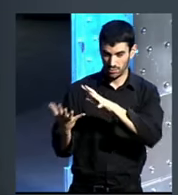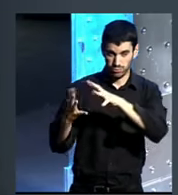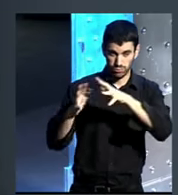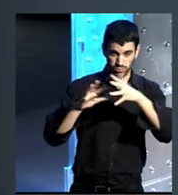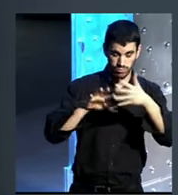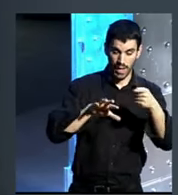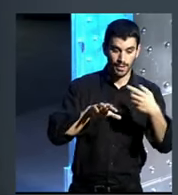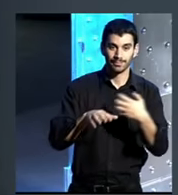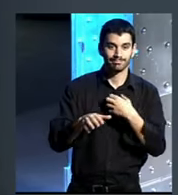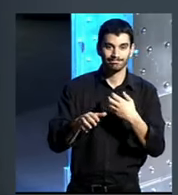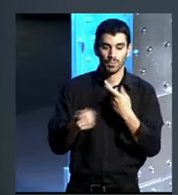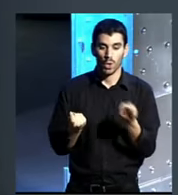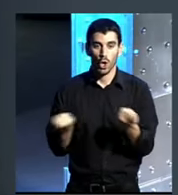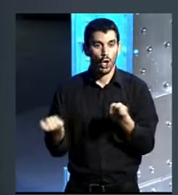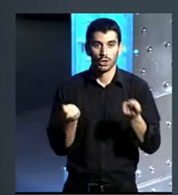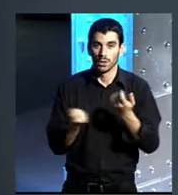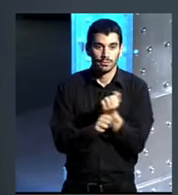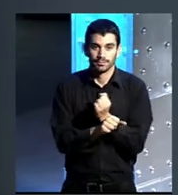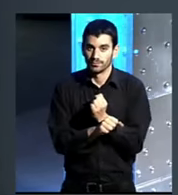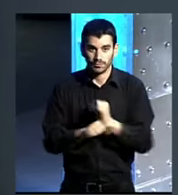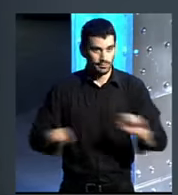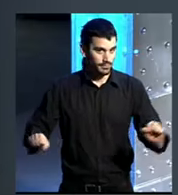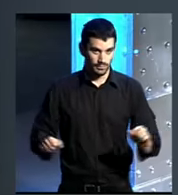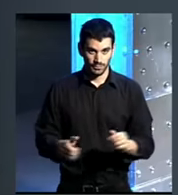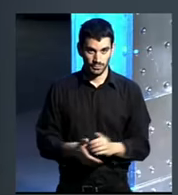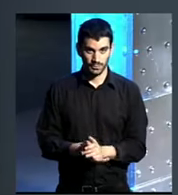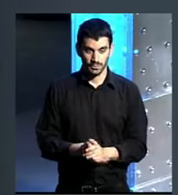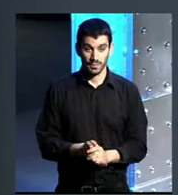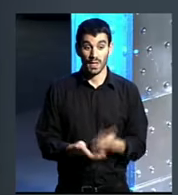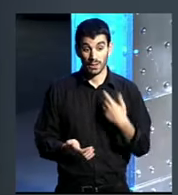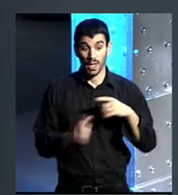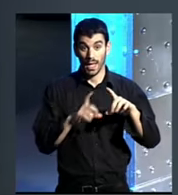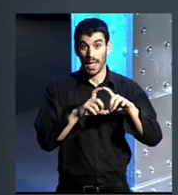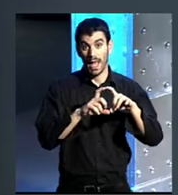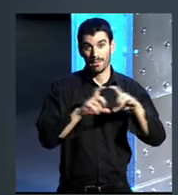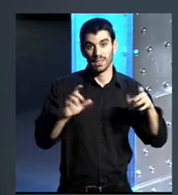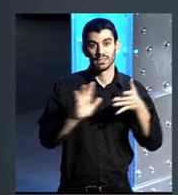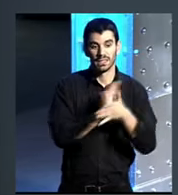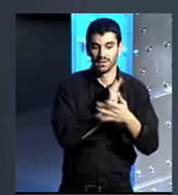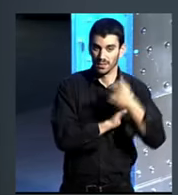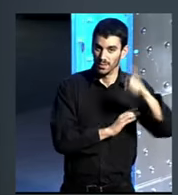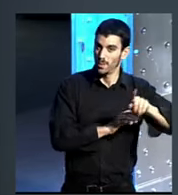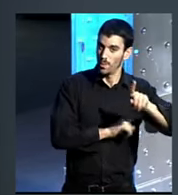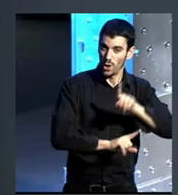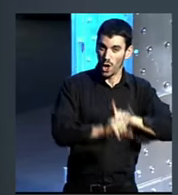crimen organizado, etcétera, que son un problema para las empresas.